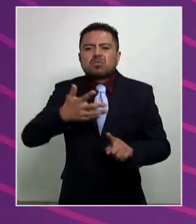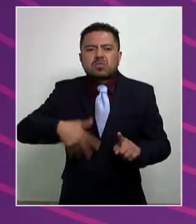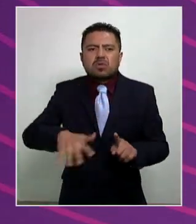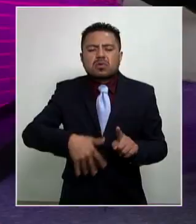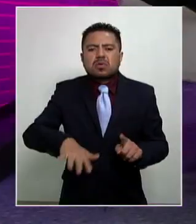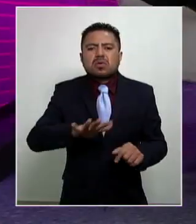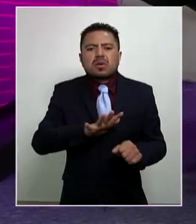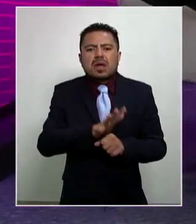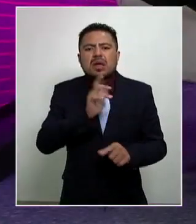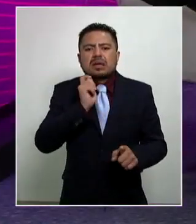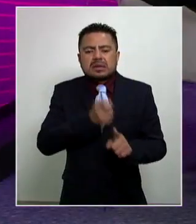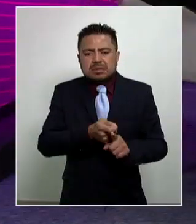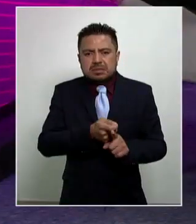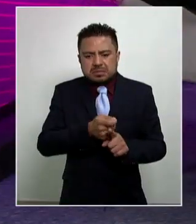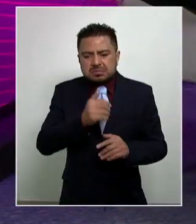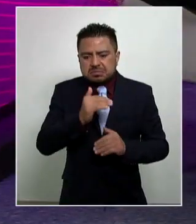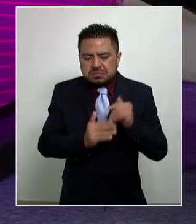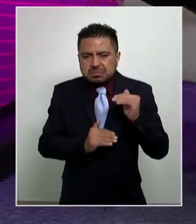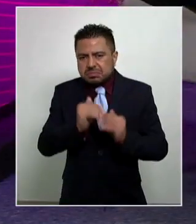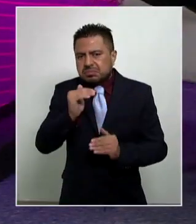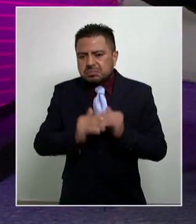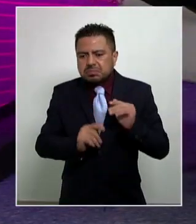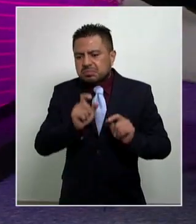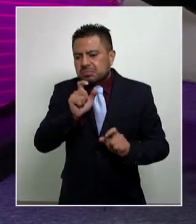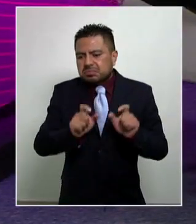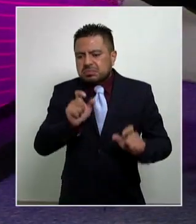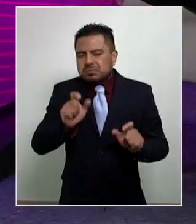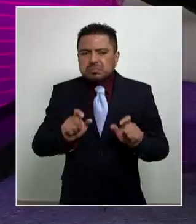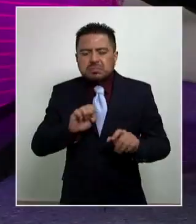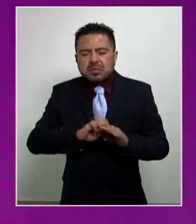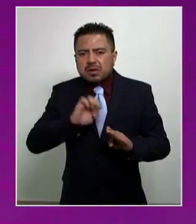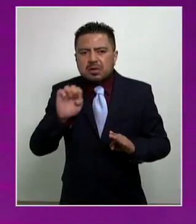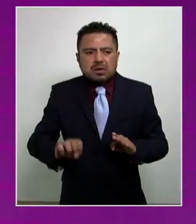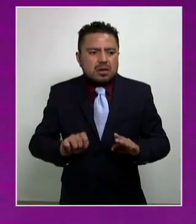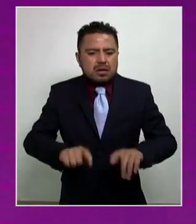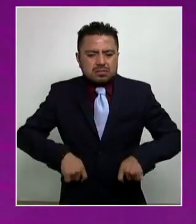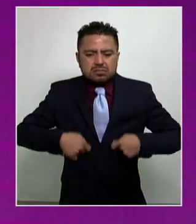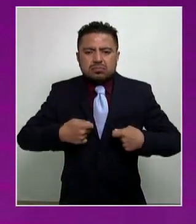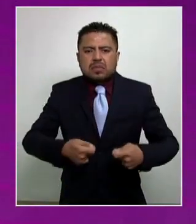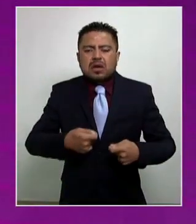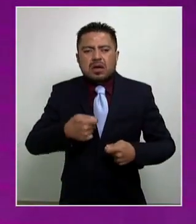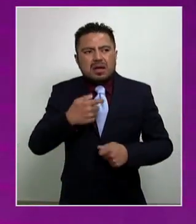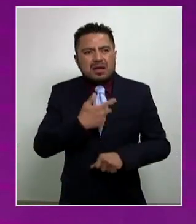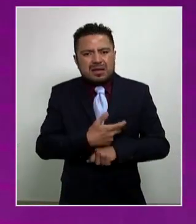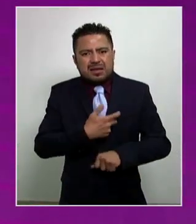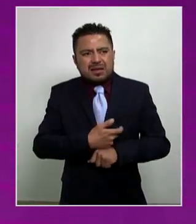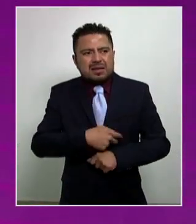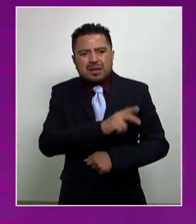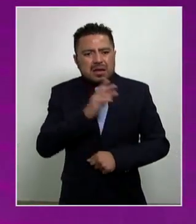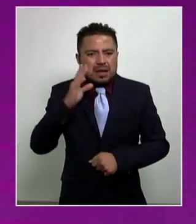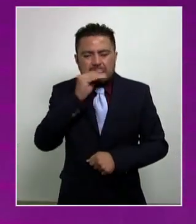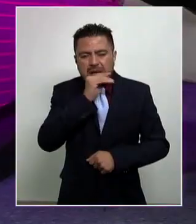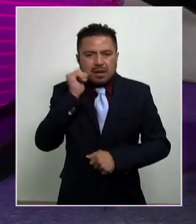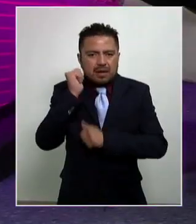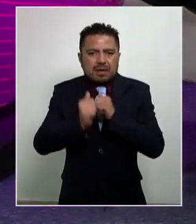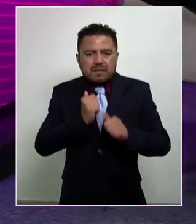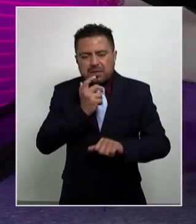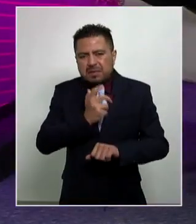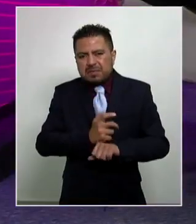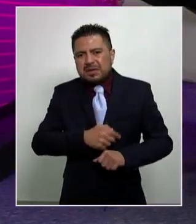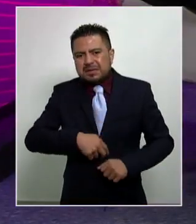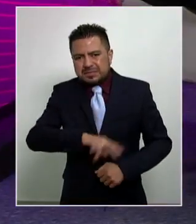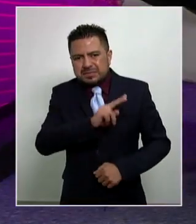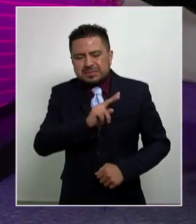búsqueda desde una construcción de identidad, por ejemplo, con la afrodescendencia norteamericana, con los afroamericanos.